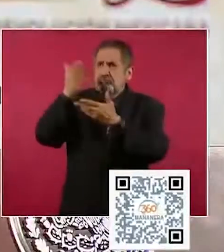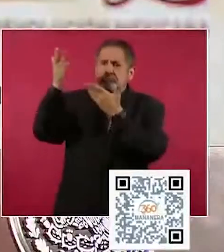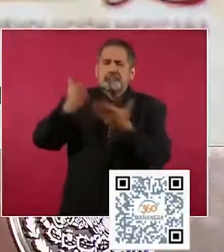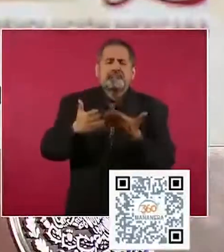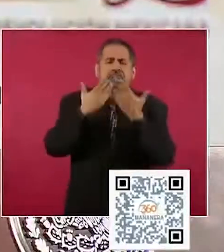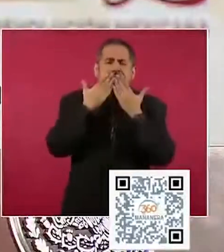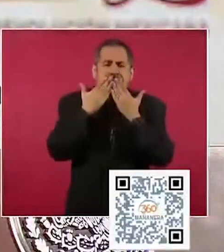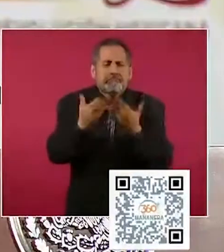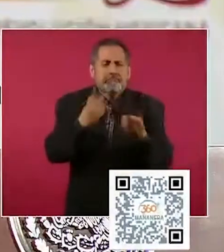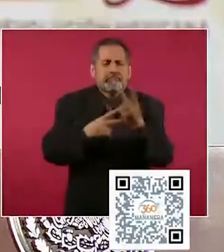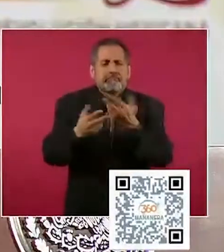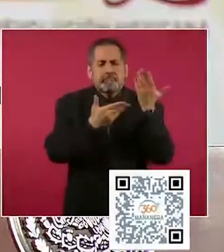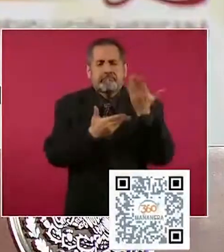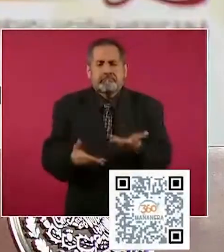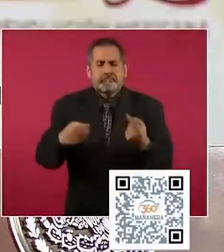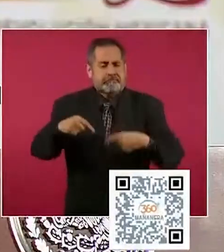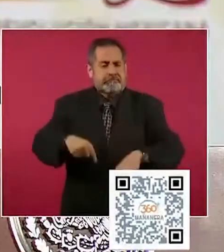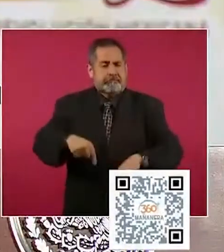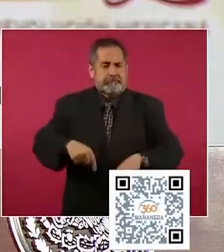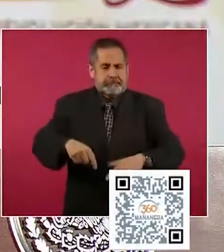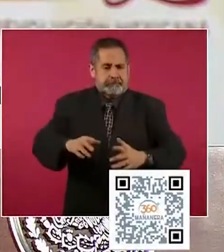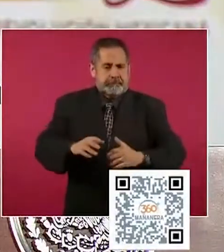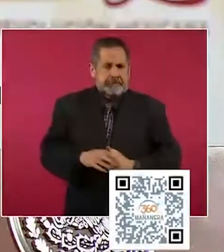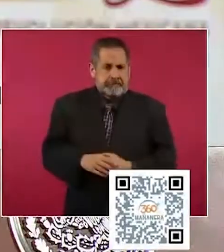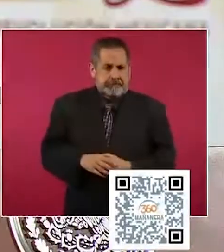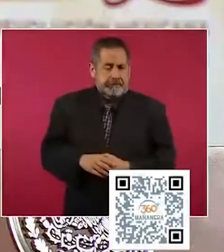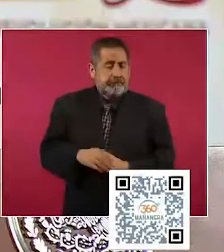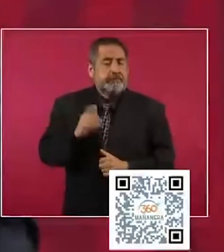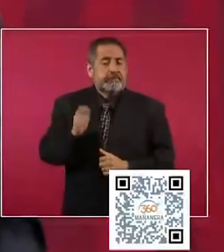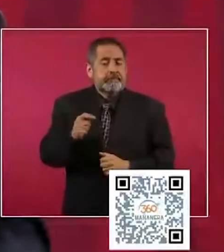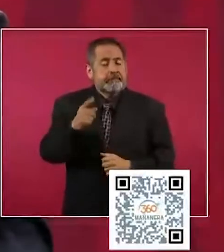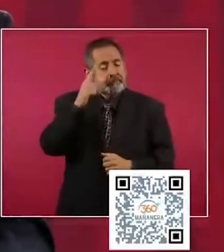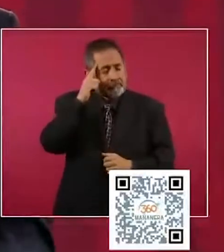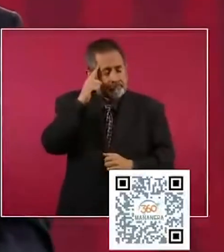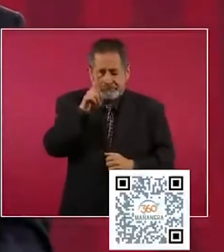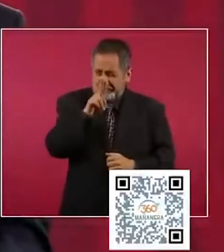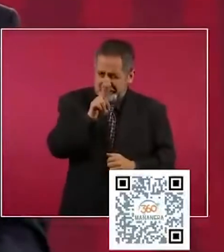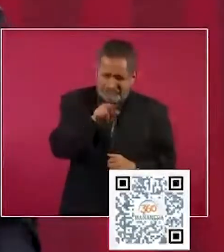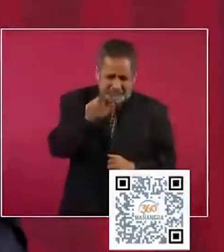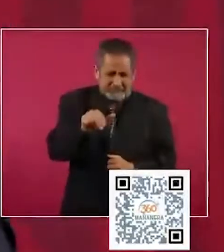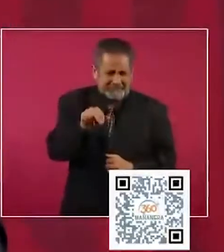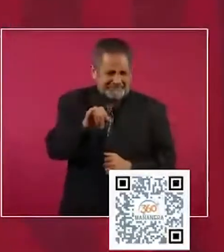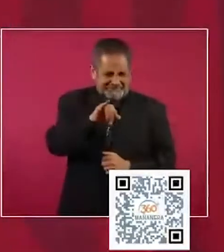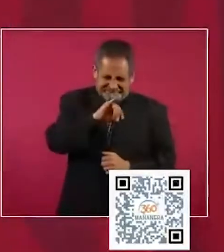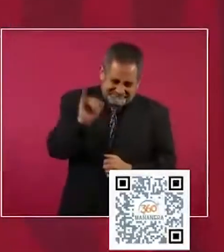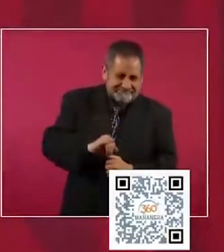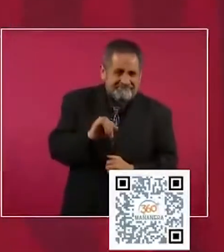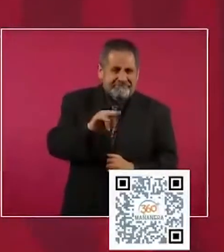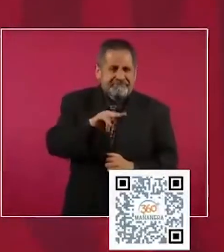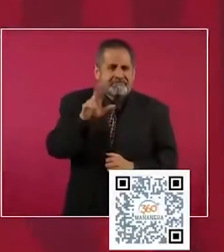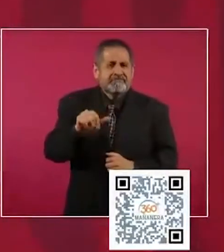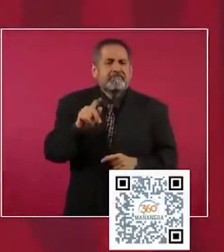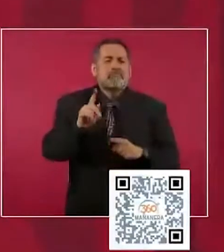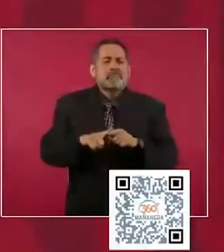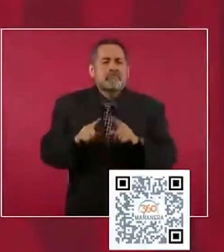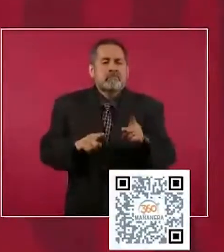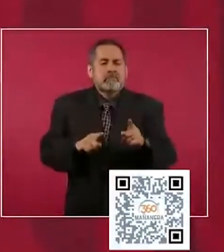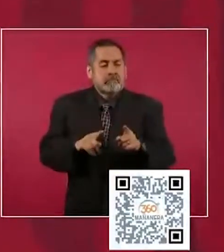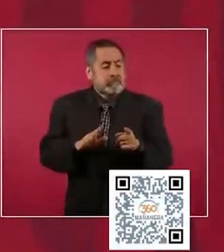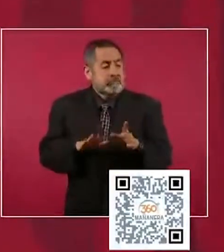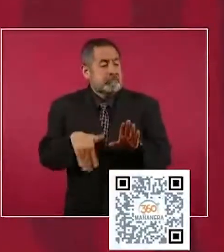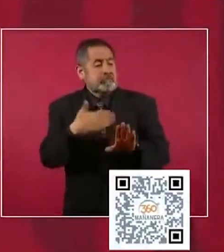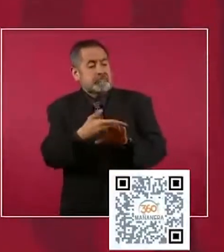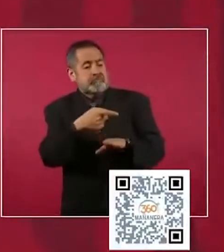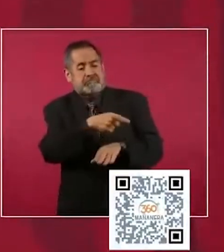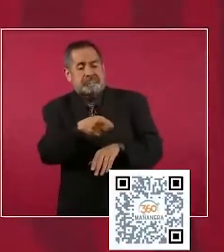Bienvenidos Sí y nunca nunca nunca nunca nunca hay que estar en